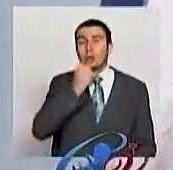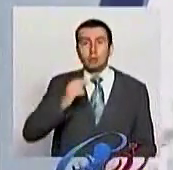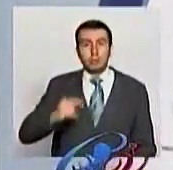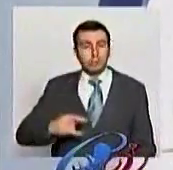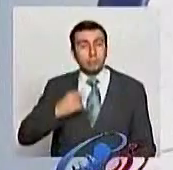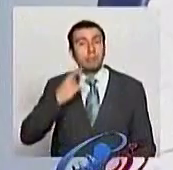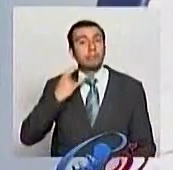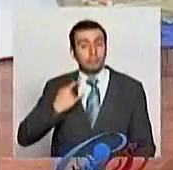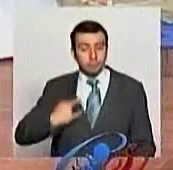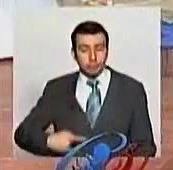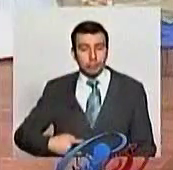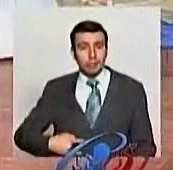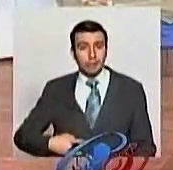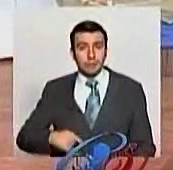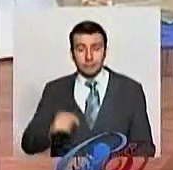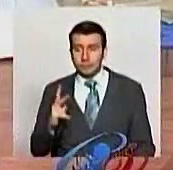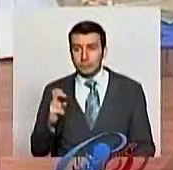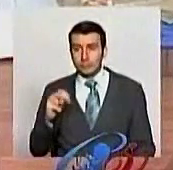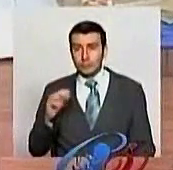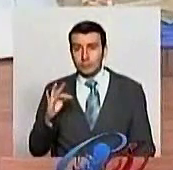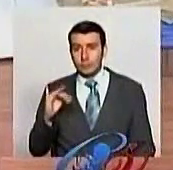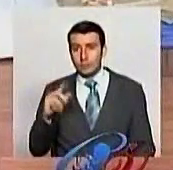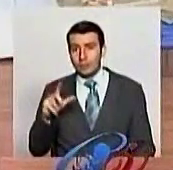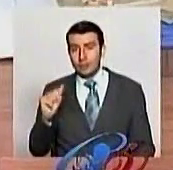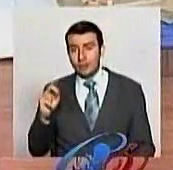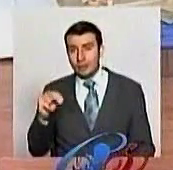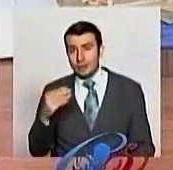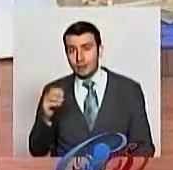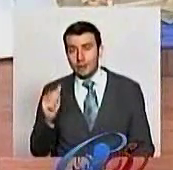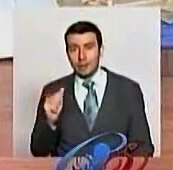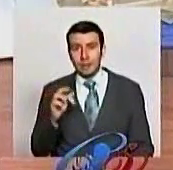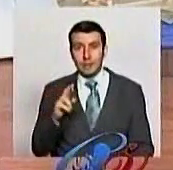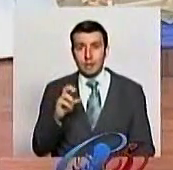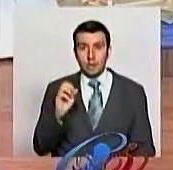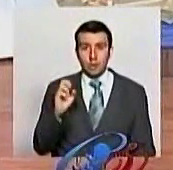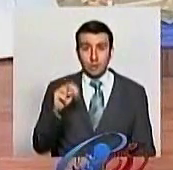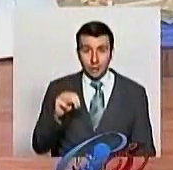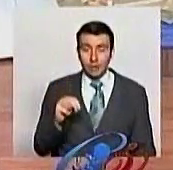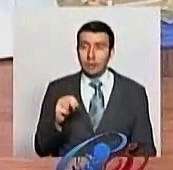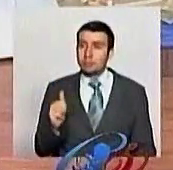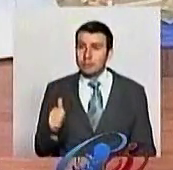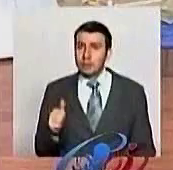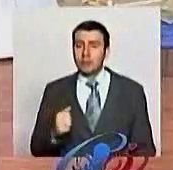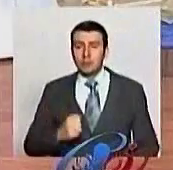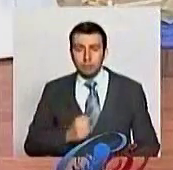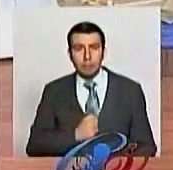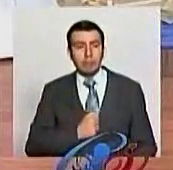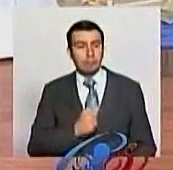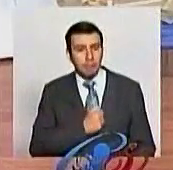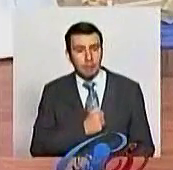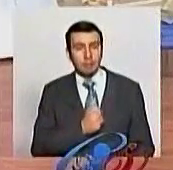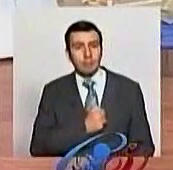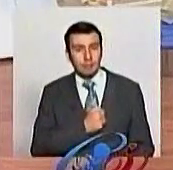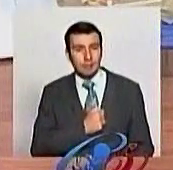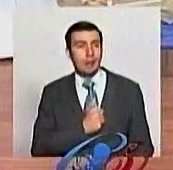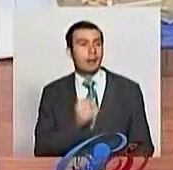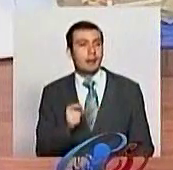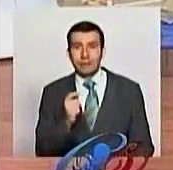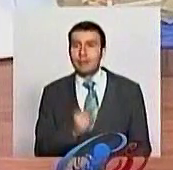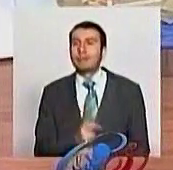y el Atroven, que también dan taquicardia. Entonces la paciente estaba haciendo todo lo que da